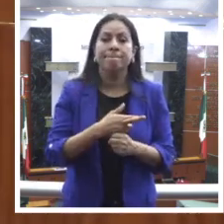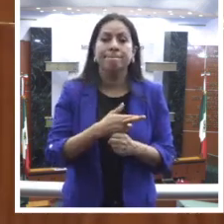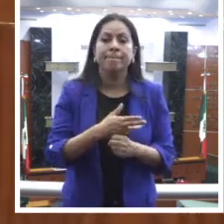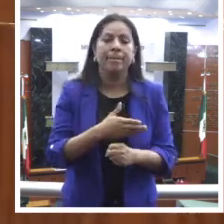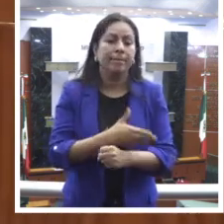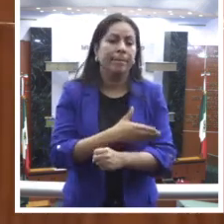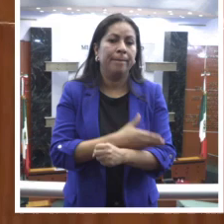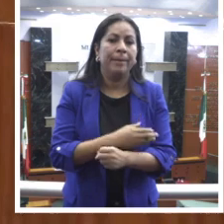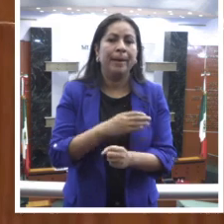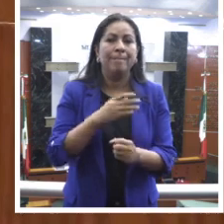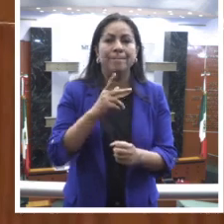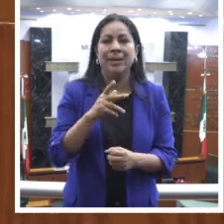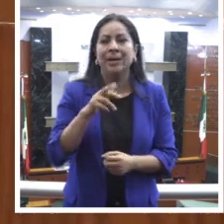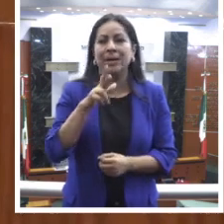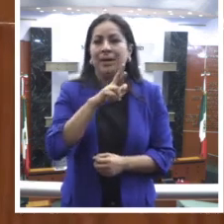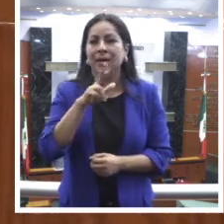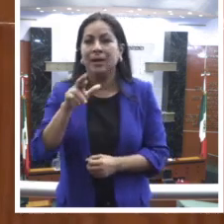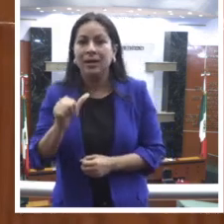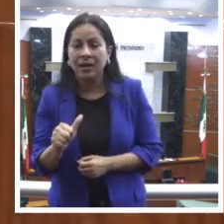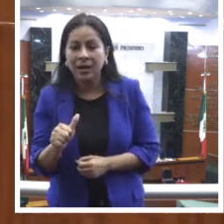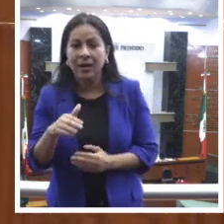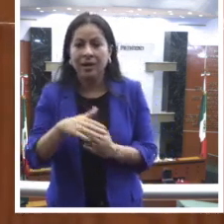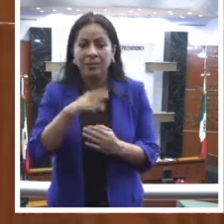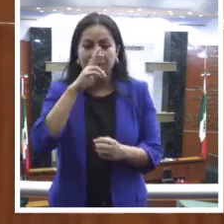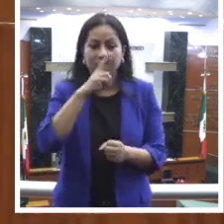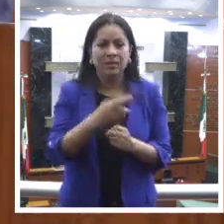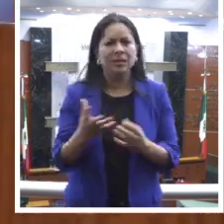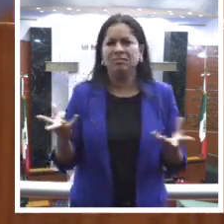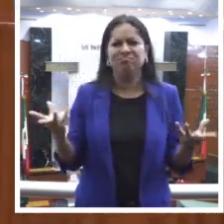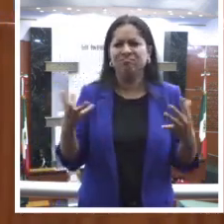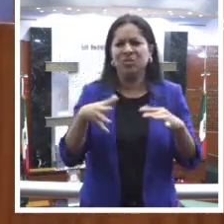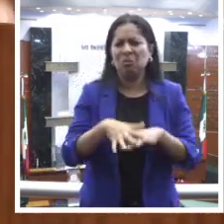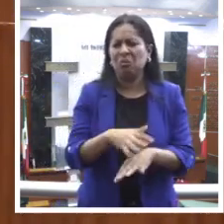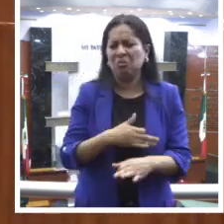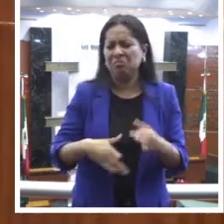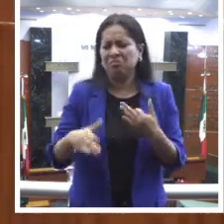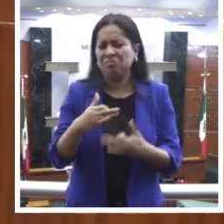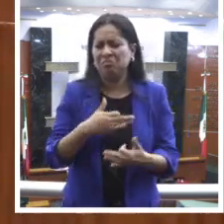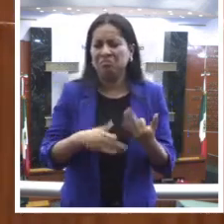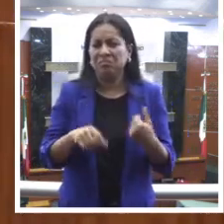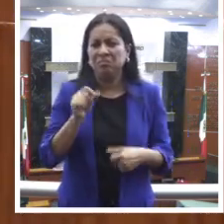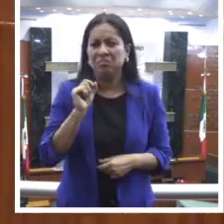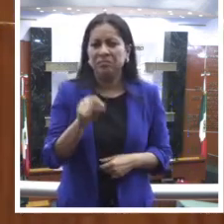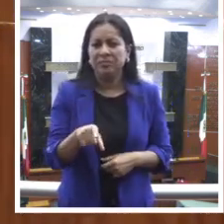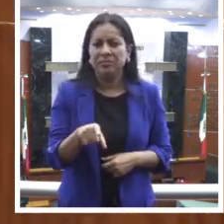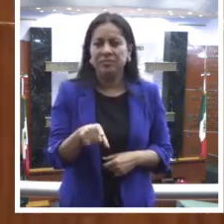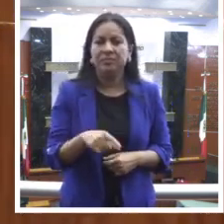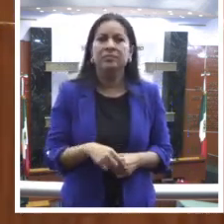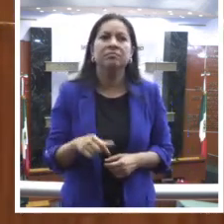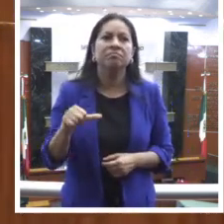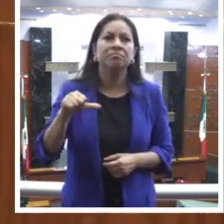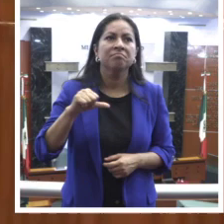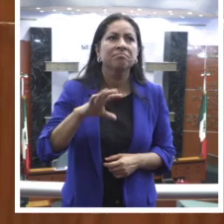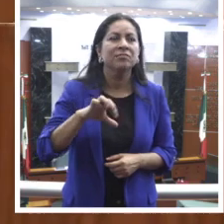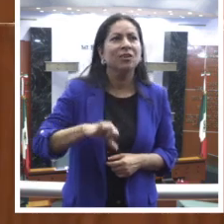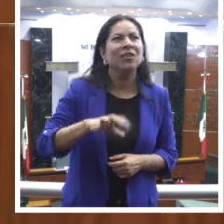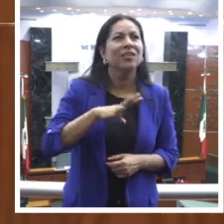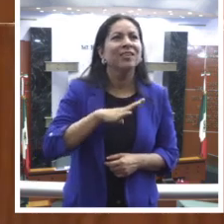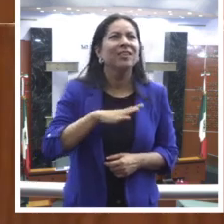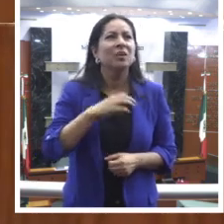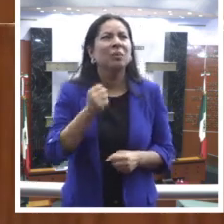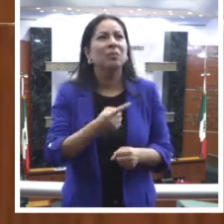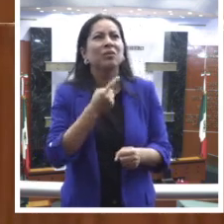compañero Parra la mesa directiva en su totalidad y hoy tengo esta